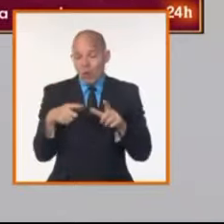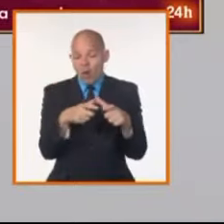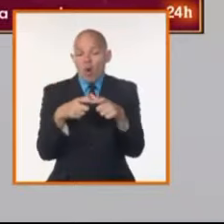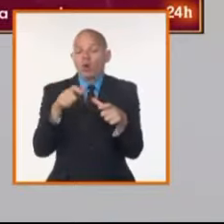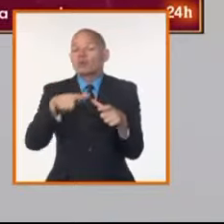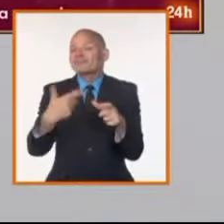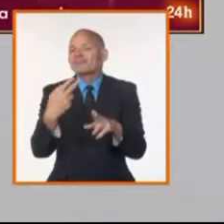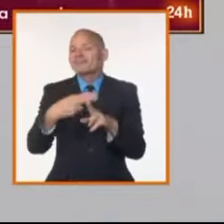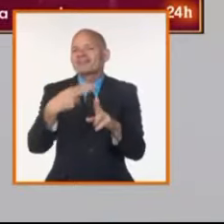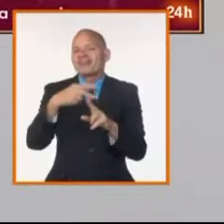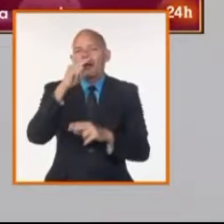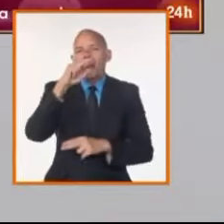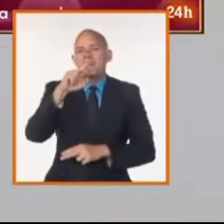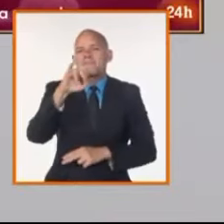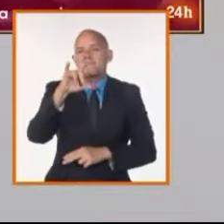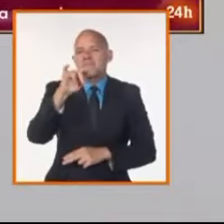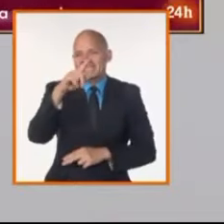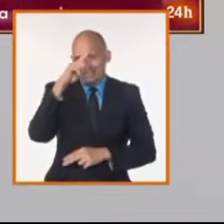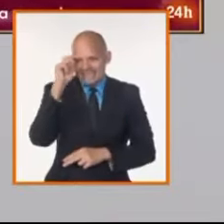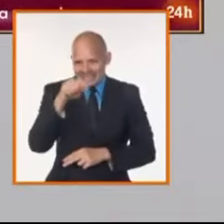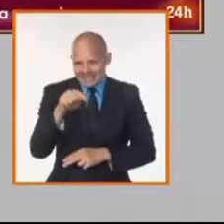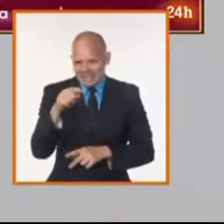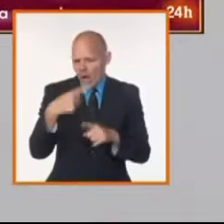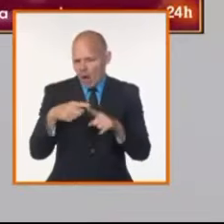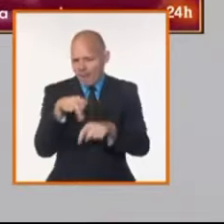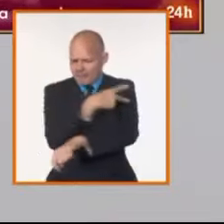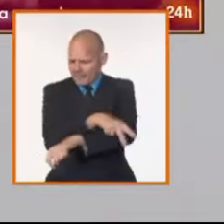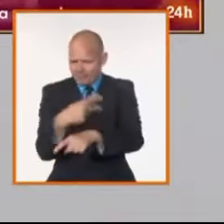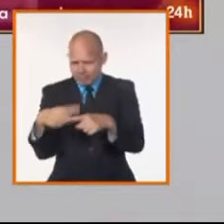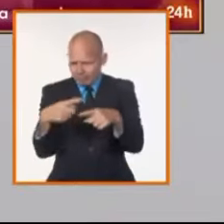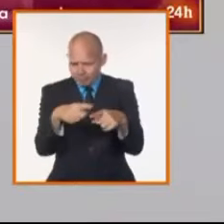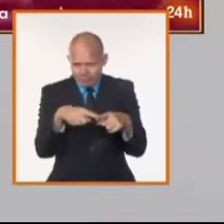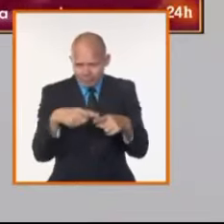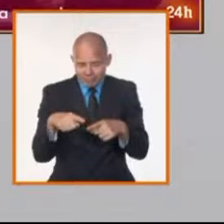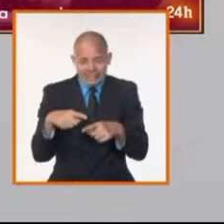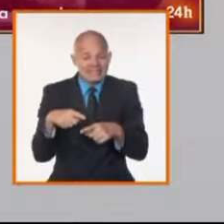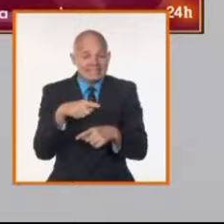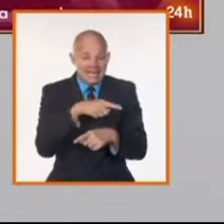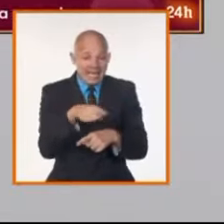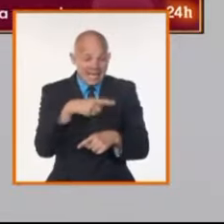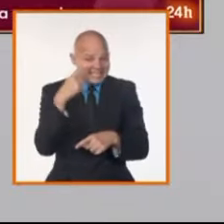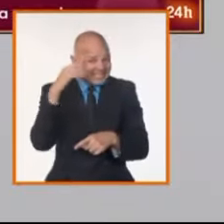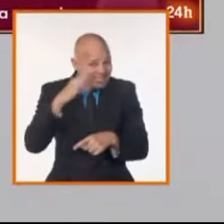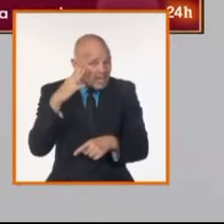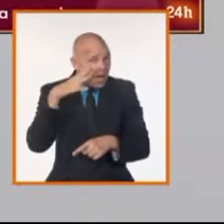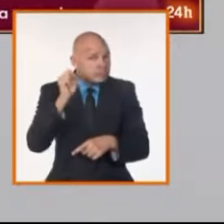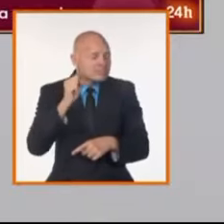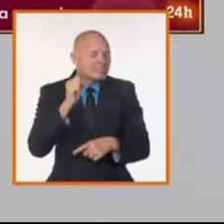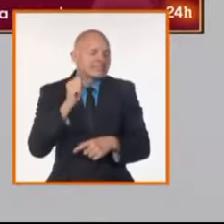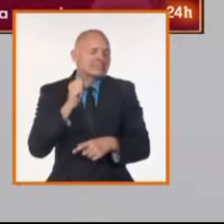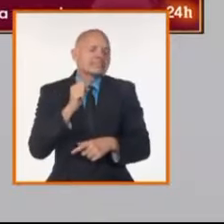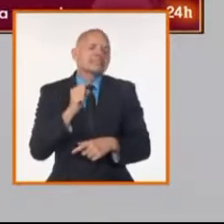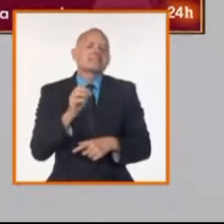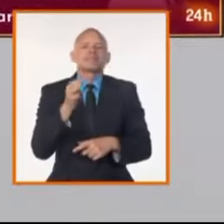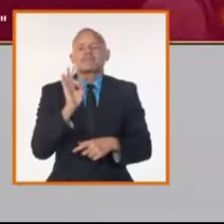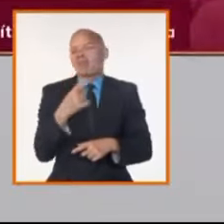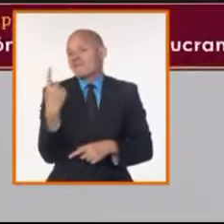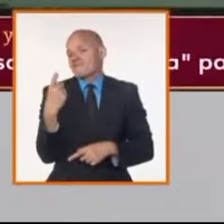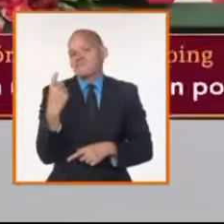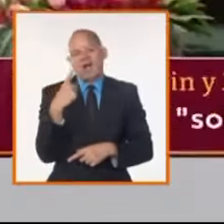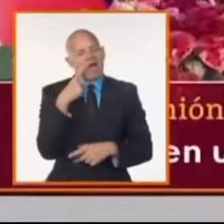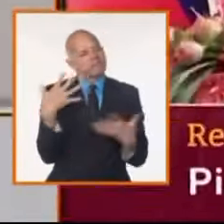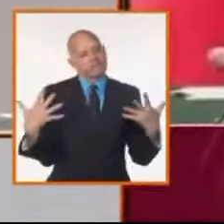es un ejemplo uno de los más evidentes pero eh han entendido de que o sea de de de que hacía falta unirse dos